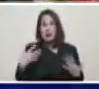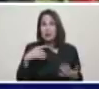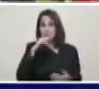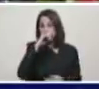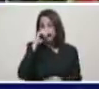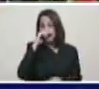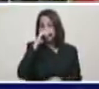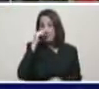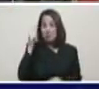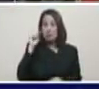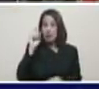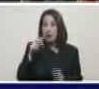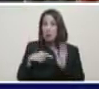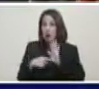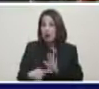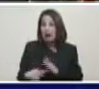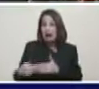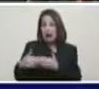imperio